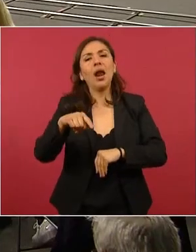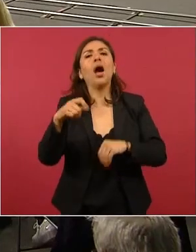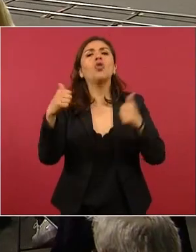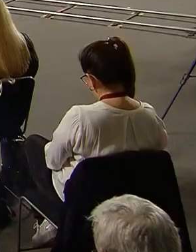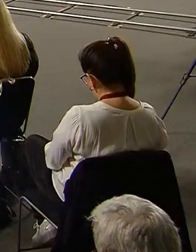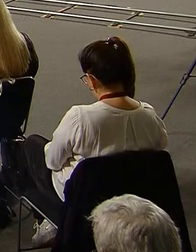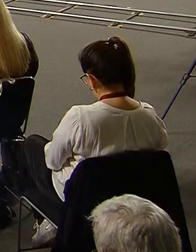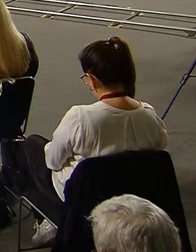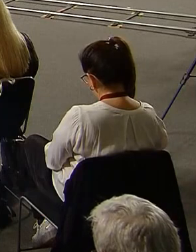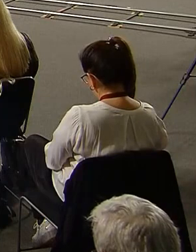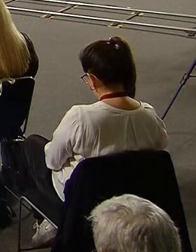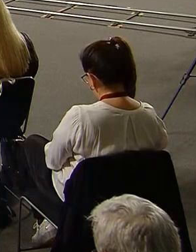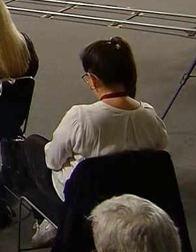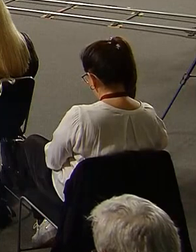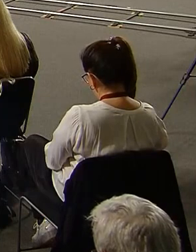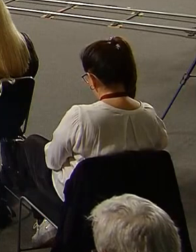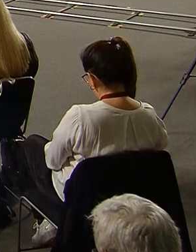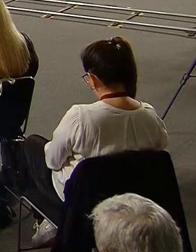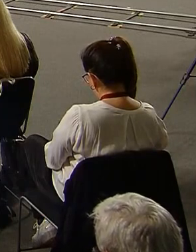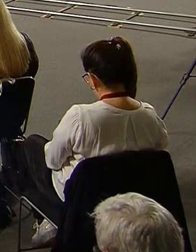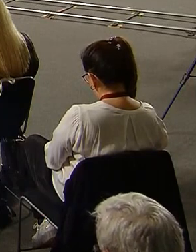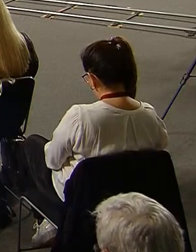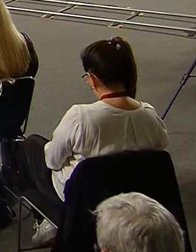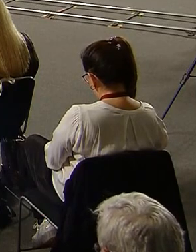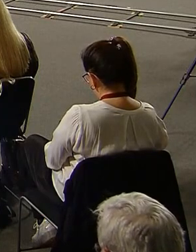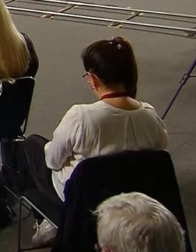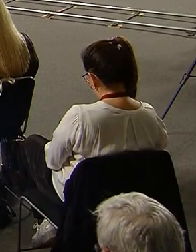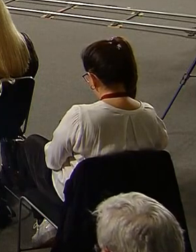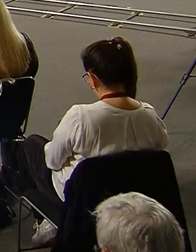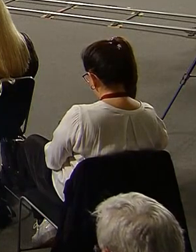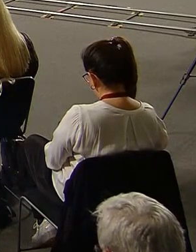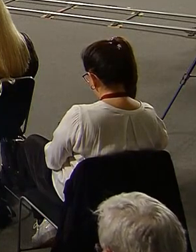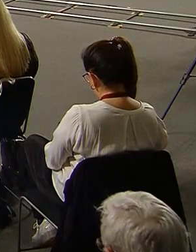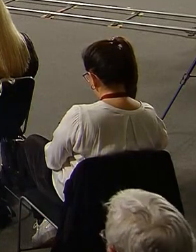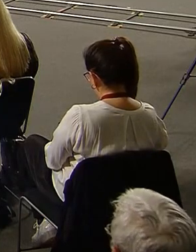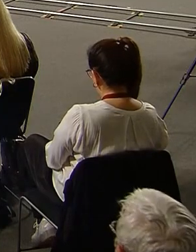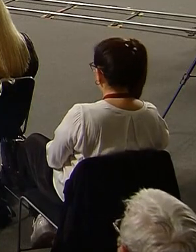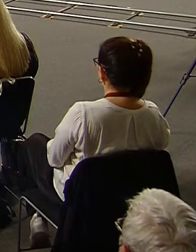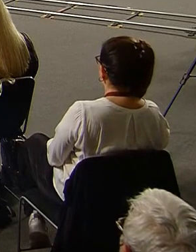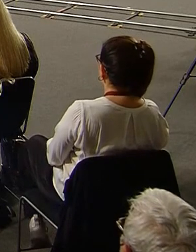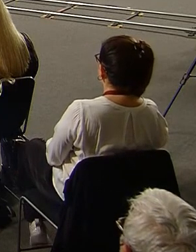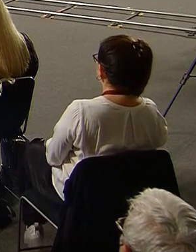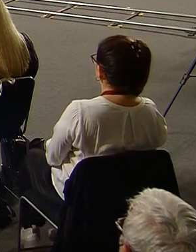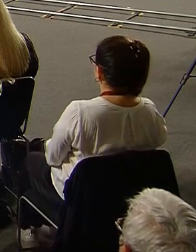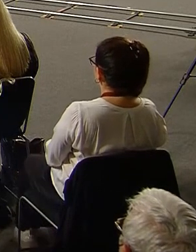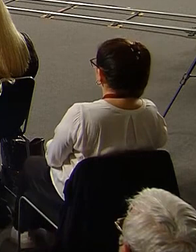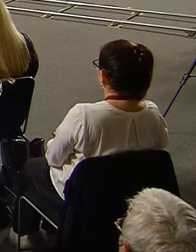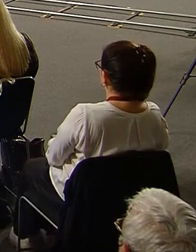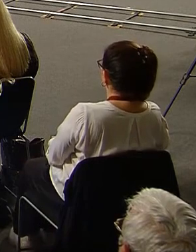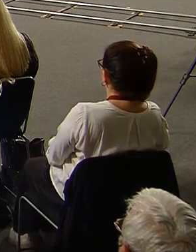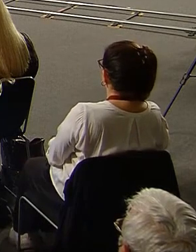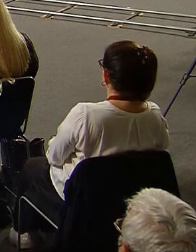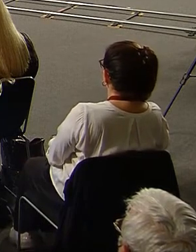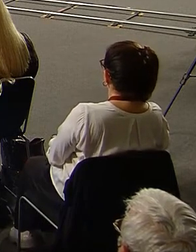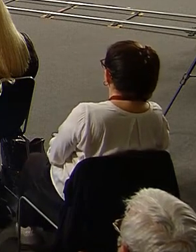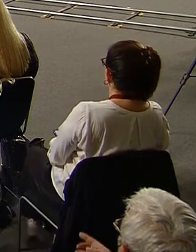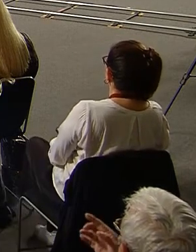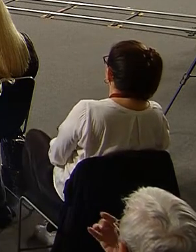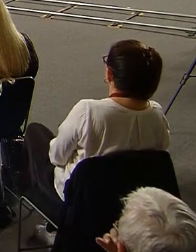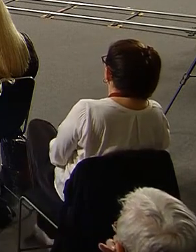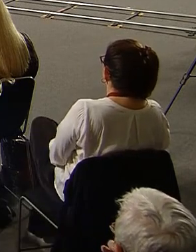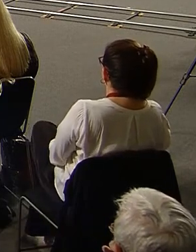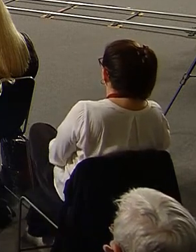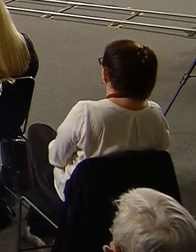precios bajos de telefonía. Hay un paquete que empieza desde 30 pesos al mes, donde se puede recibir